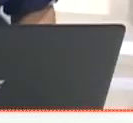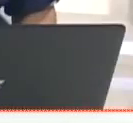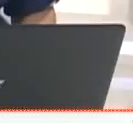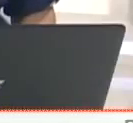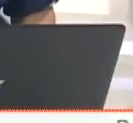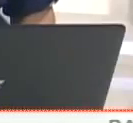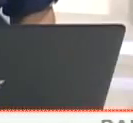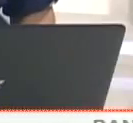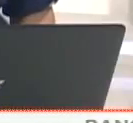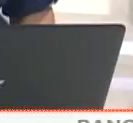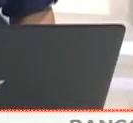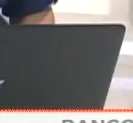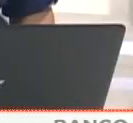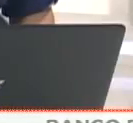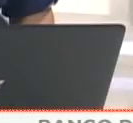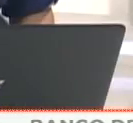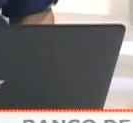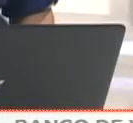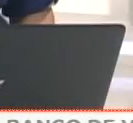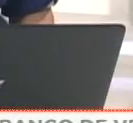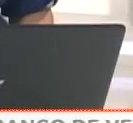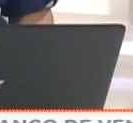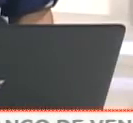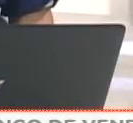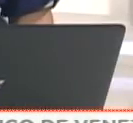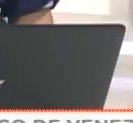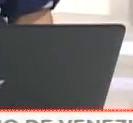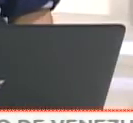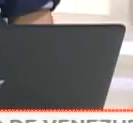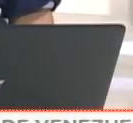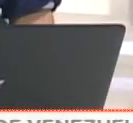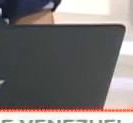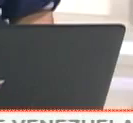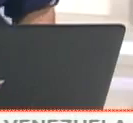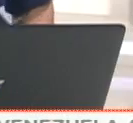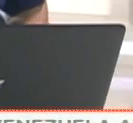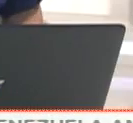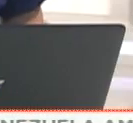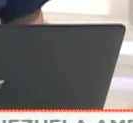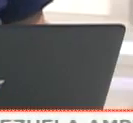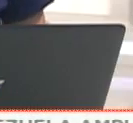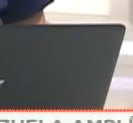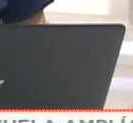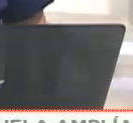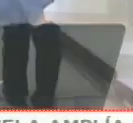Y de inmediato nos trasladamos al estado Zulia con el presidente de la República, Nicolás Maduro Moros. Veamos.